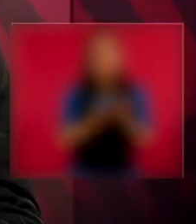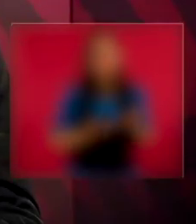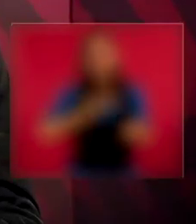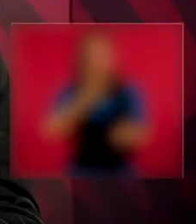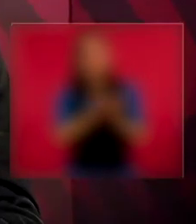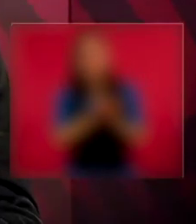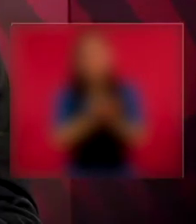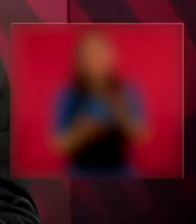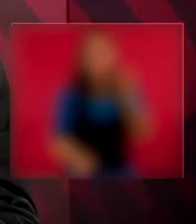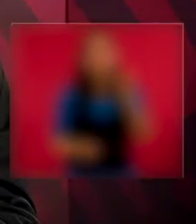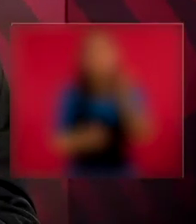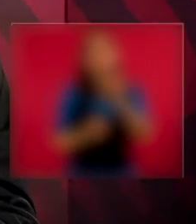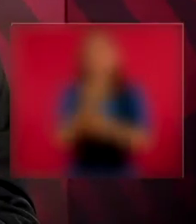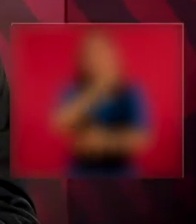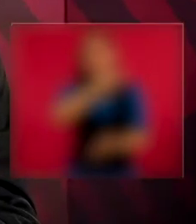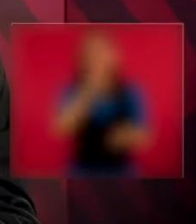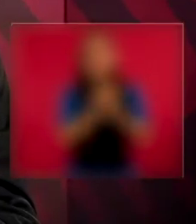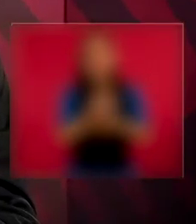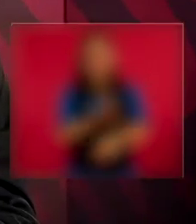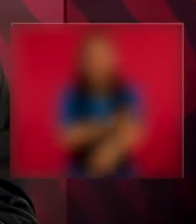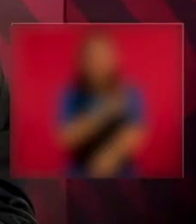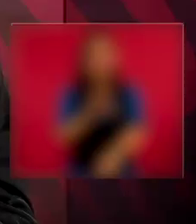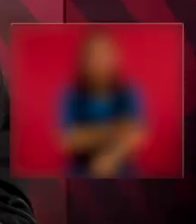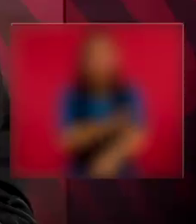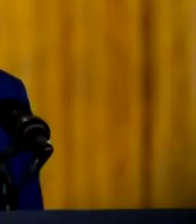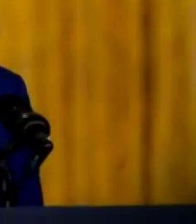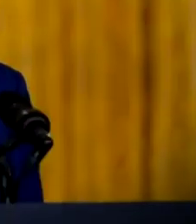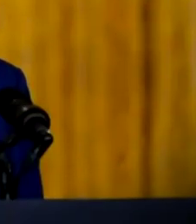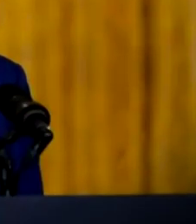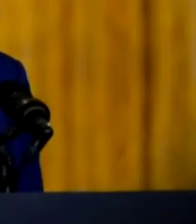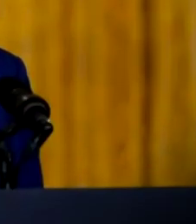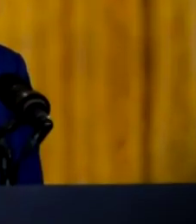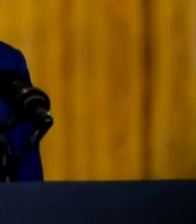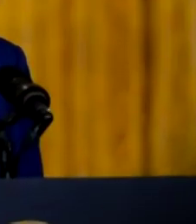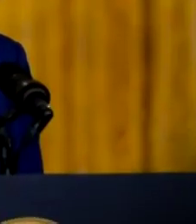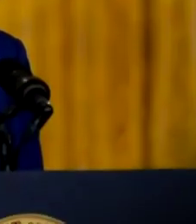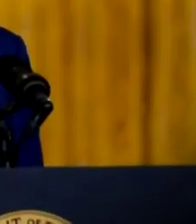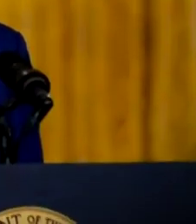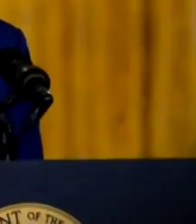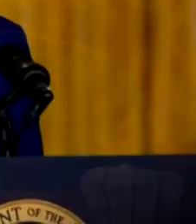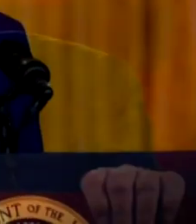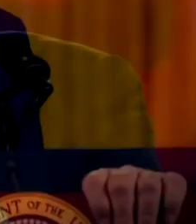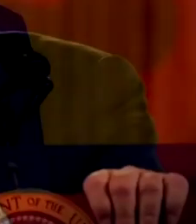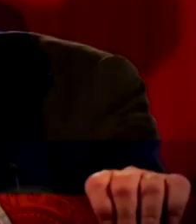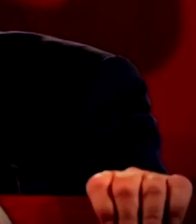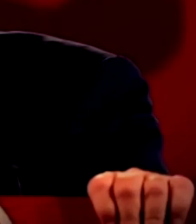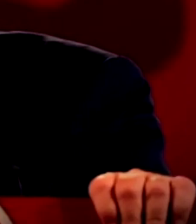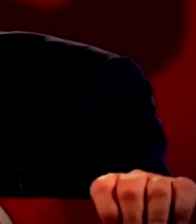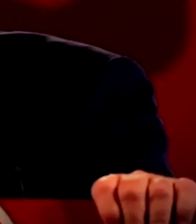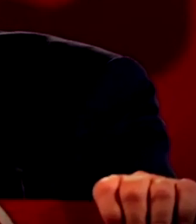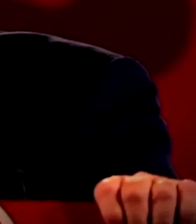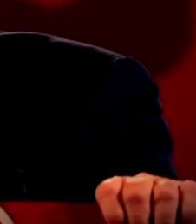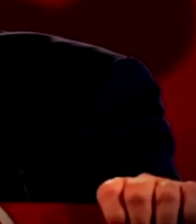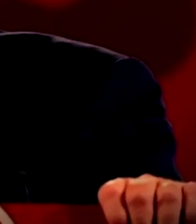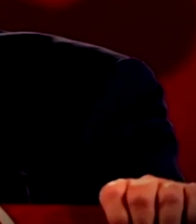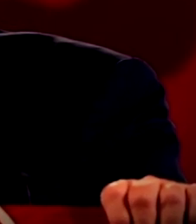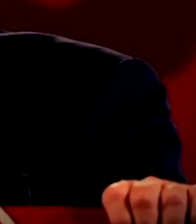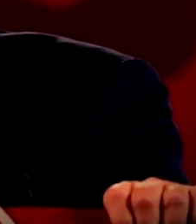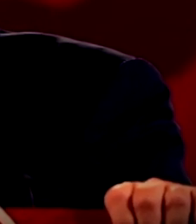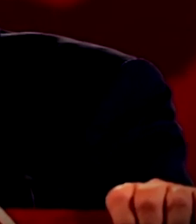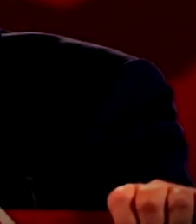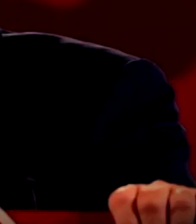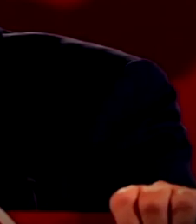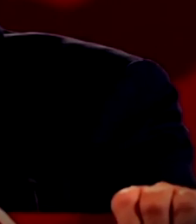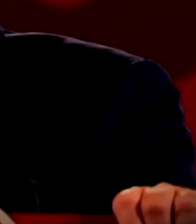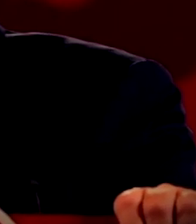tanto, el gobierno de México propuso a su homólogo estadounidense la regulación de los mexicanos que llevan más de 5 años viviendo